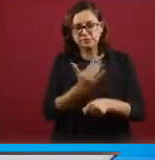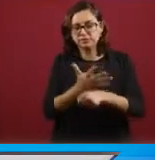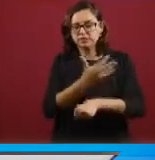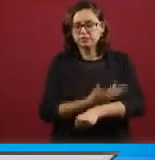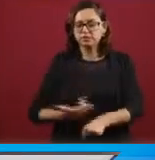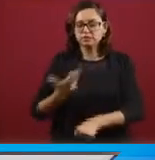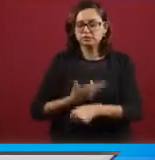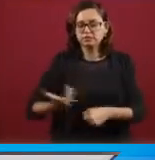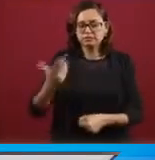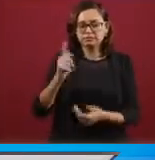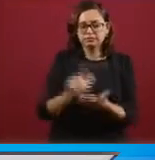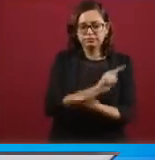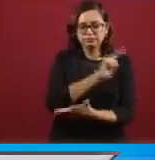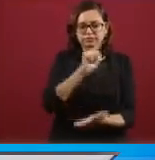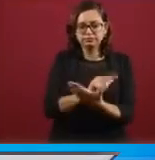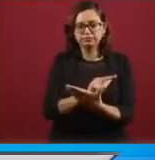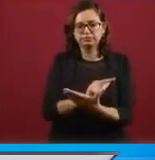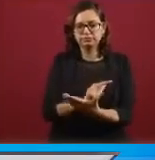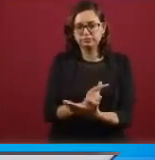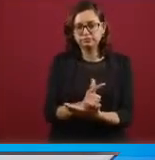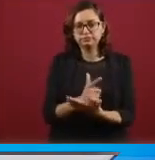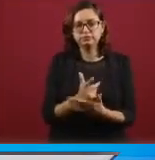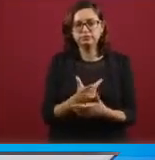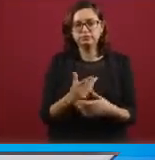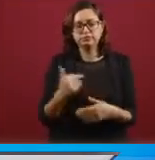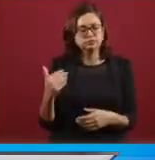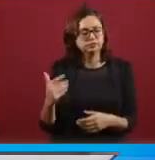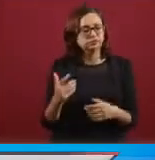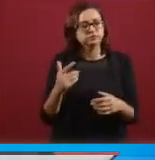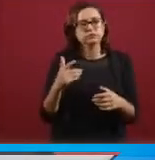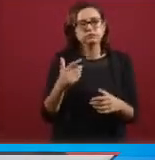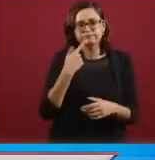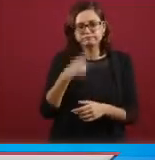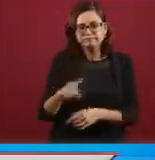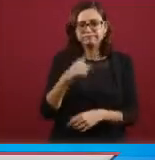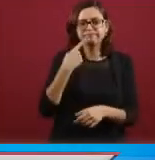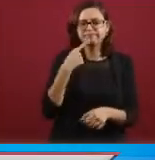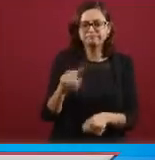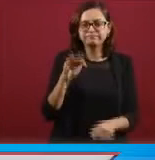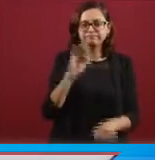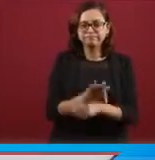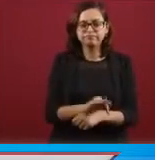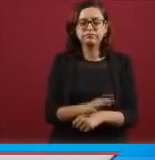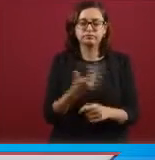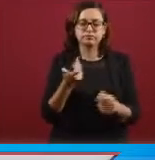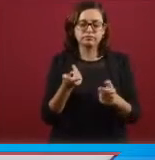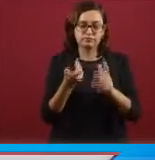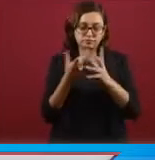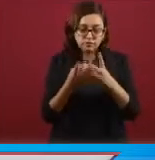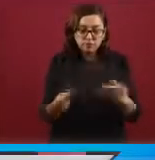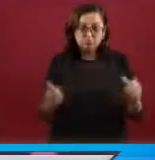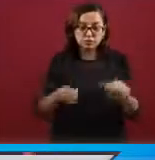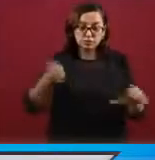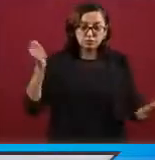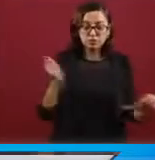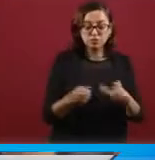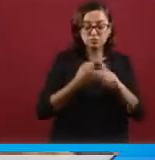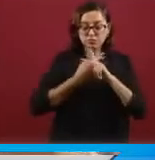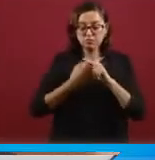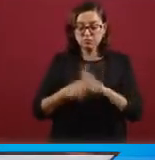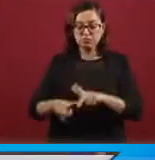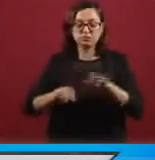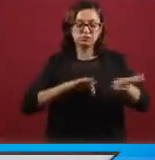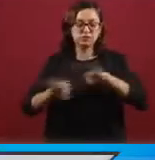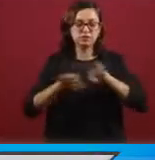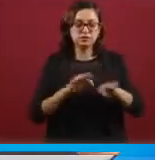poder entonces iniciar las obras del proyecto aeropuertuario que permitirá eliminar la saturación del actual Aeropuerto Internacional Benito Juárez. El